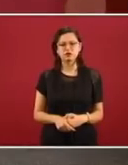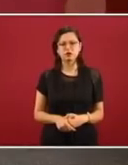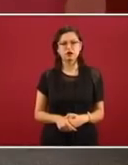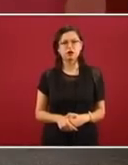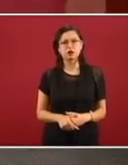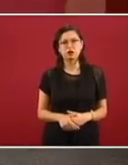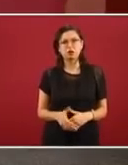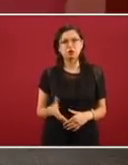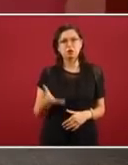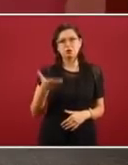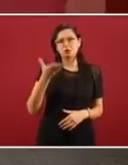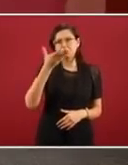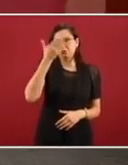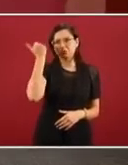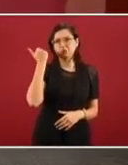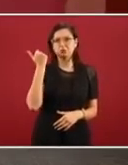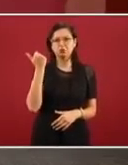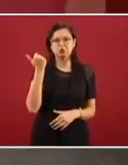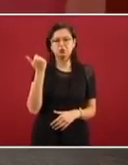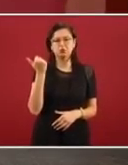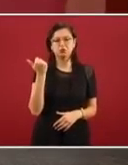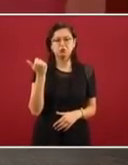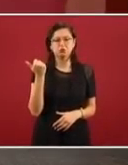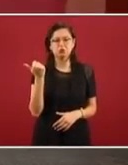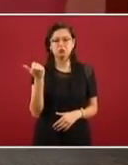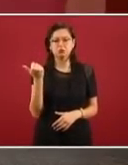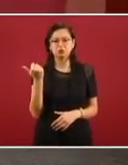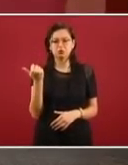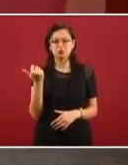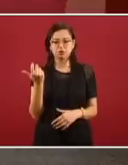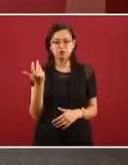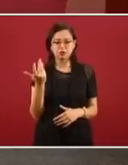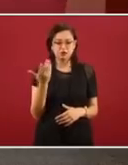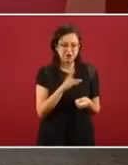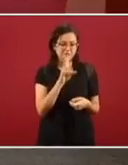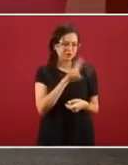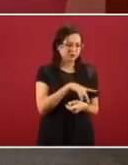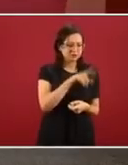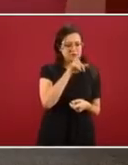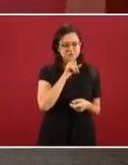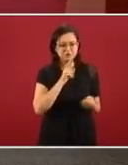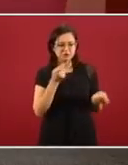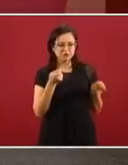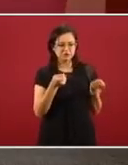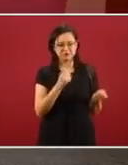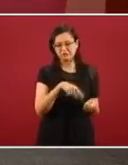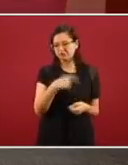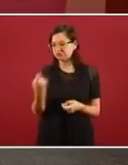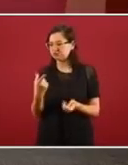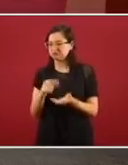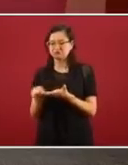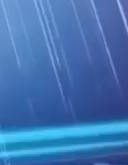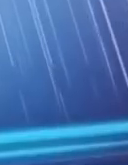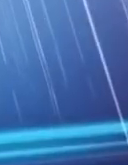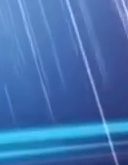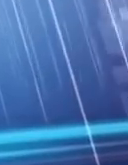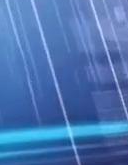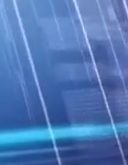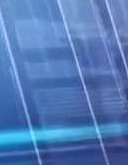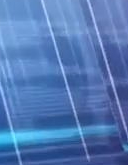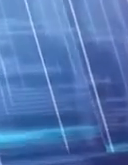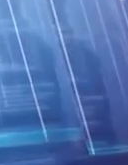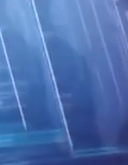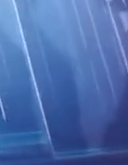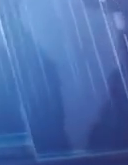sé si más control, pero en el Twitter desatados. Igualmente